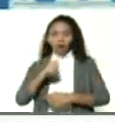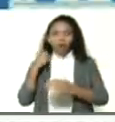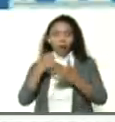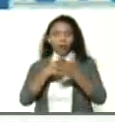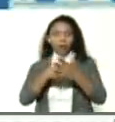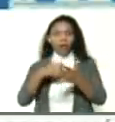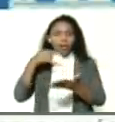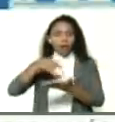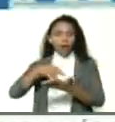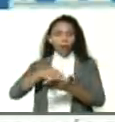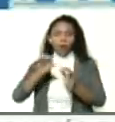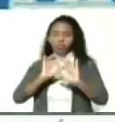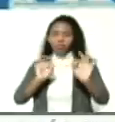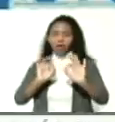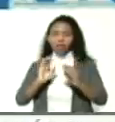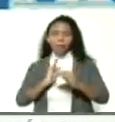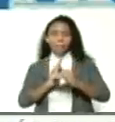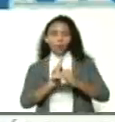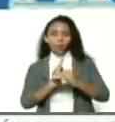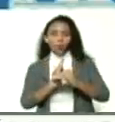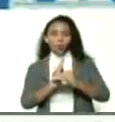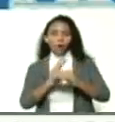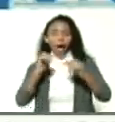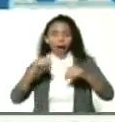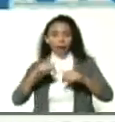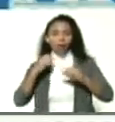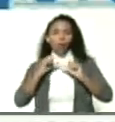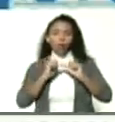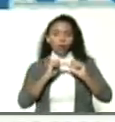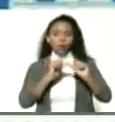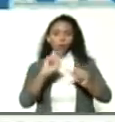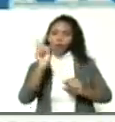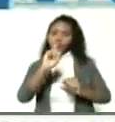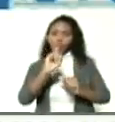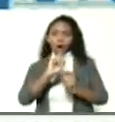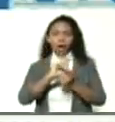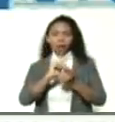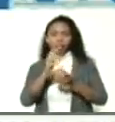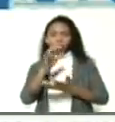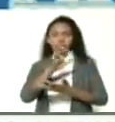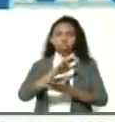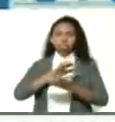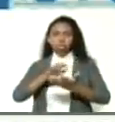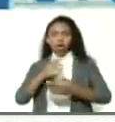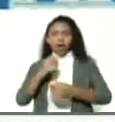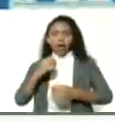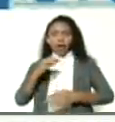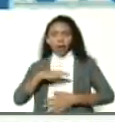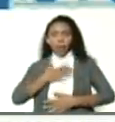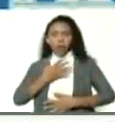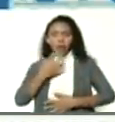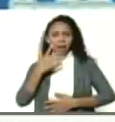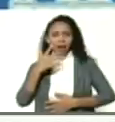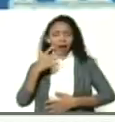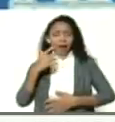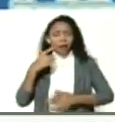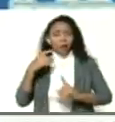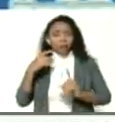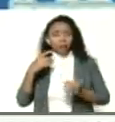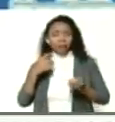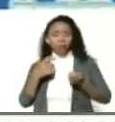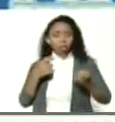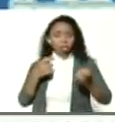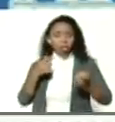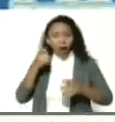Carabobo, nada nos va a detener. Y aquí seguimos. No hay extorsión que pueda con el pueblo de Venezuela. No hay